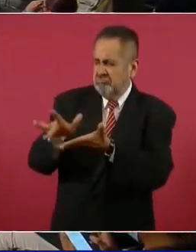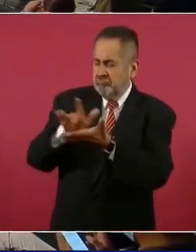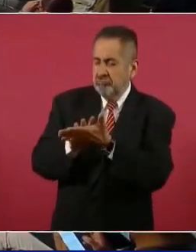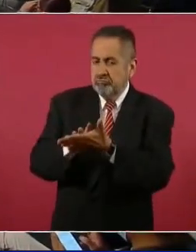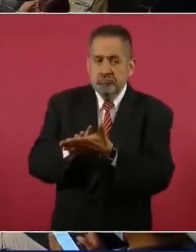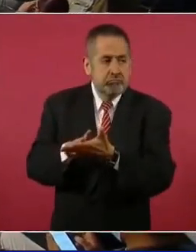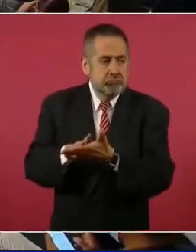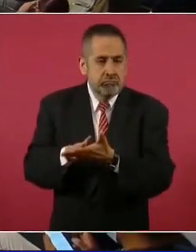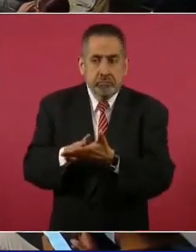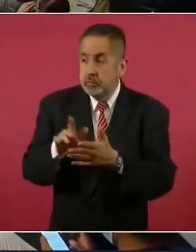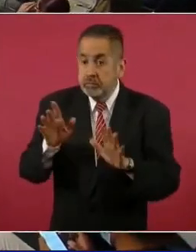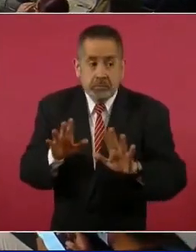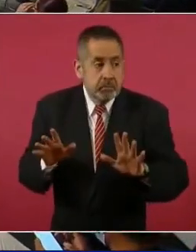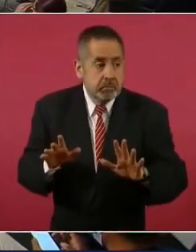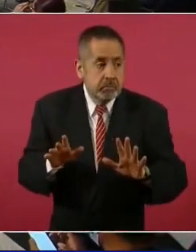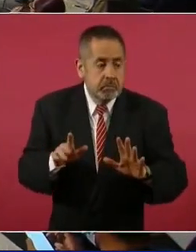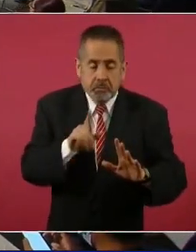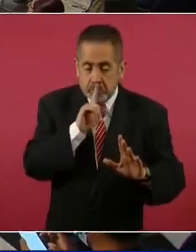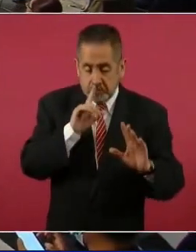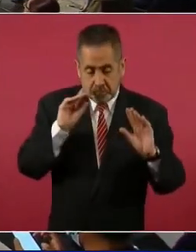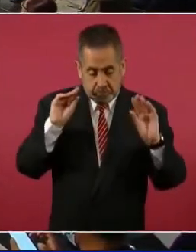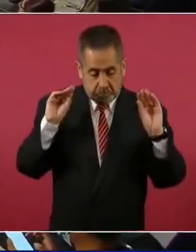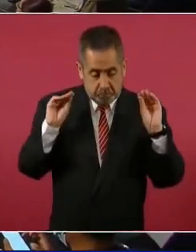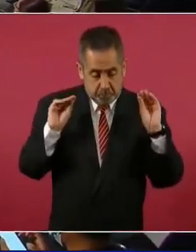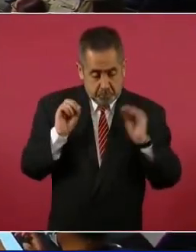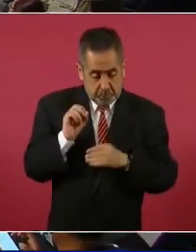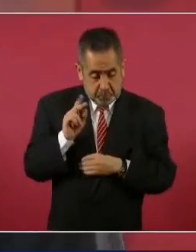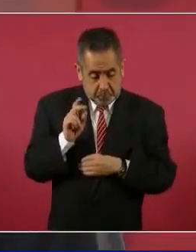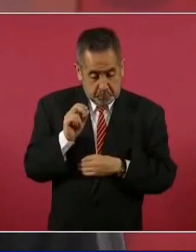se quedaron callados.